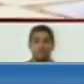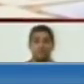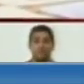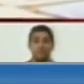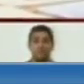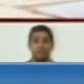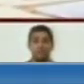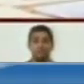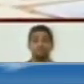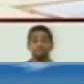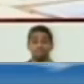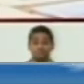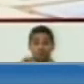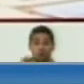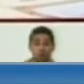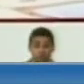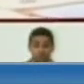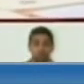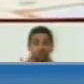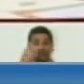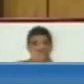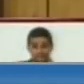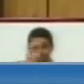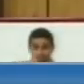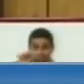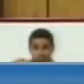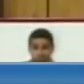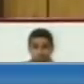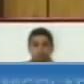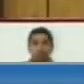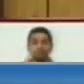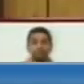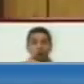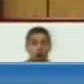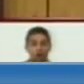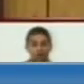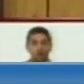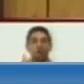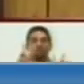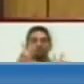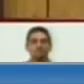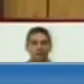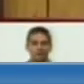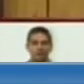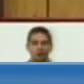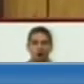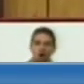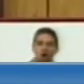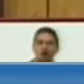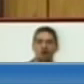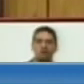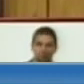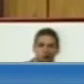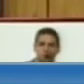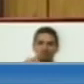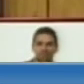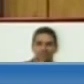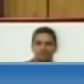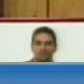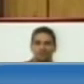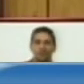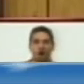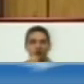Este es el punto de partida del diagnóstico que tenemos para organizar el nuevo mapa de la ofensiva de producción y